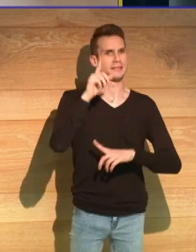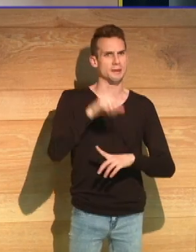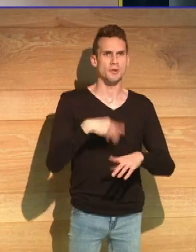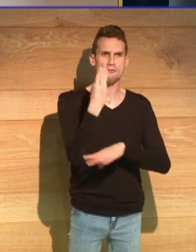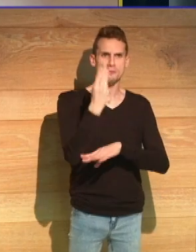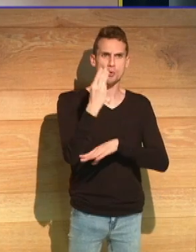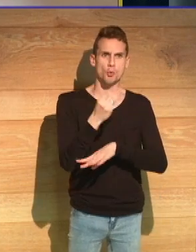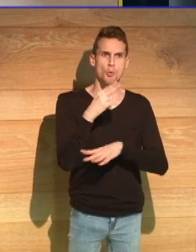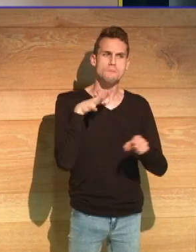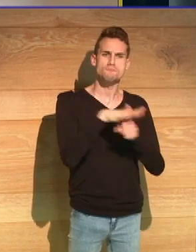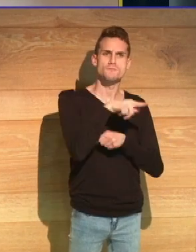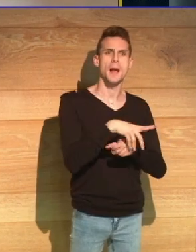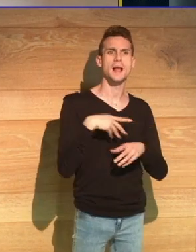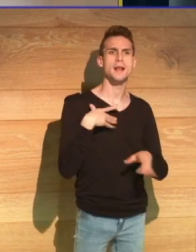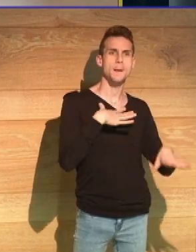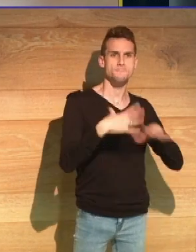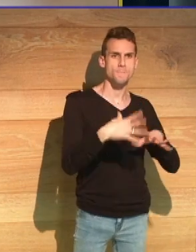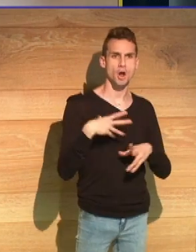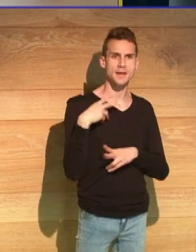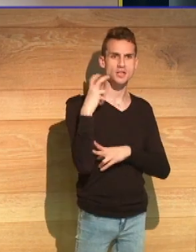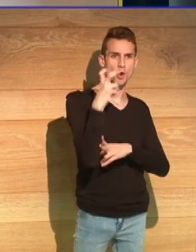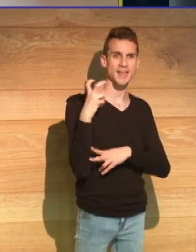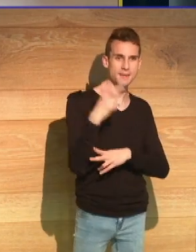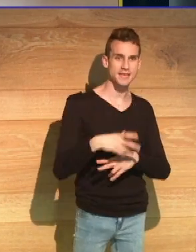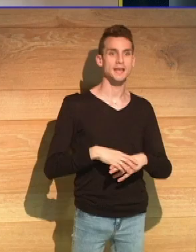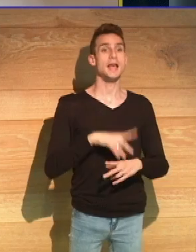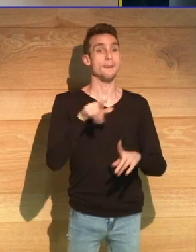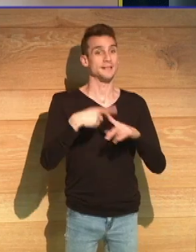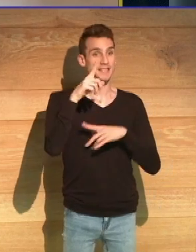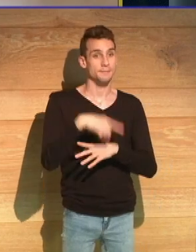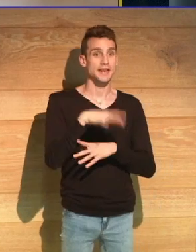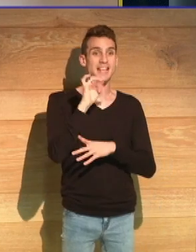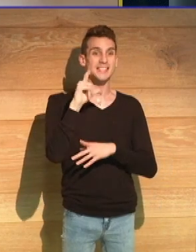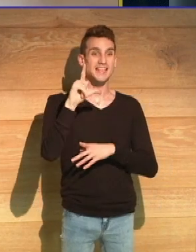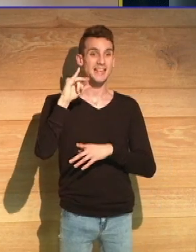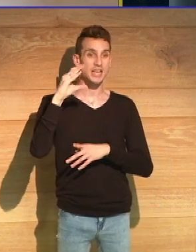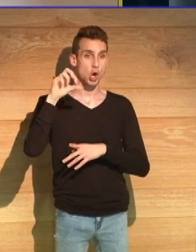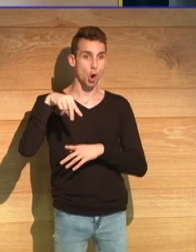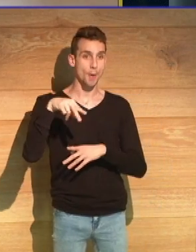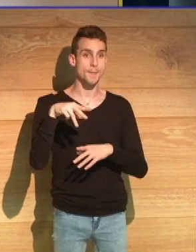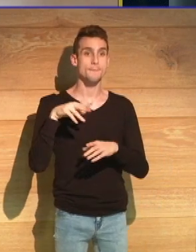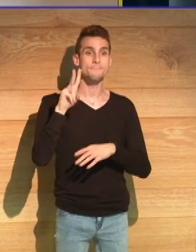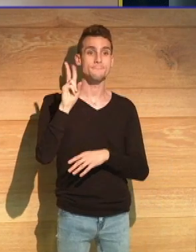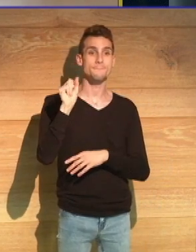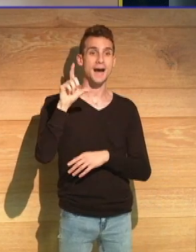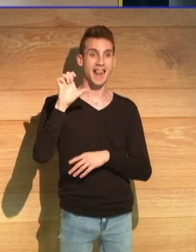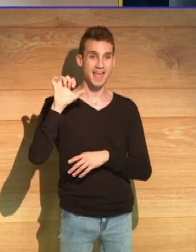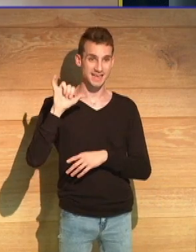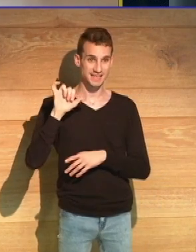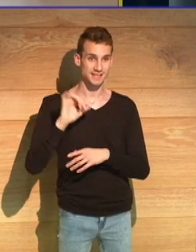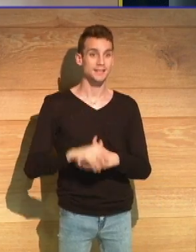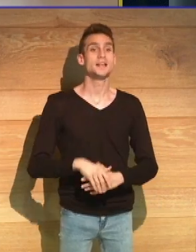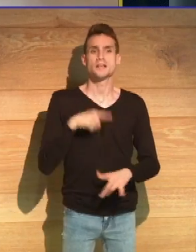para el movimiento hippie e incluso para Silicon Valley de distintas maneras. Es decir, su huella se deja sentir en